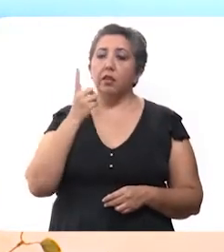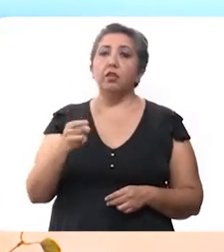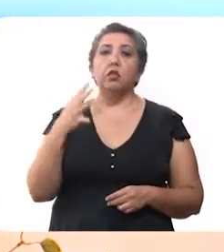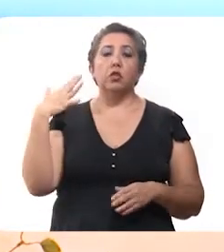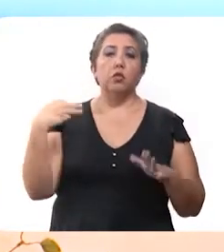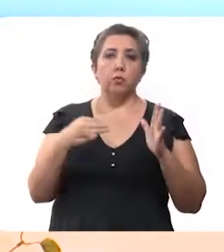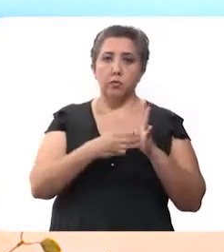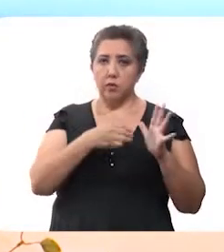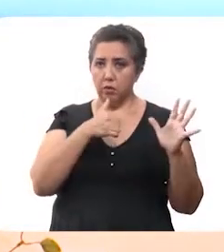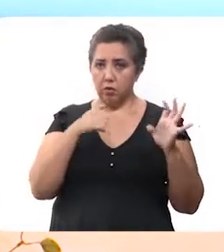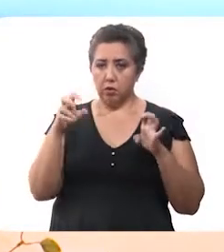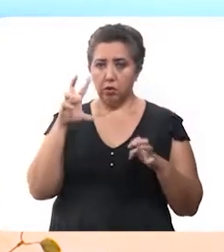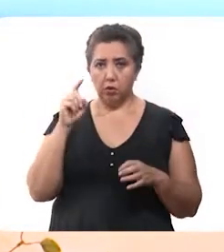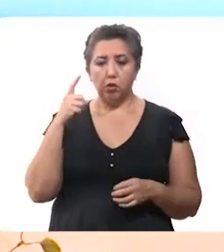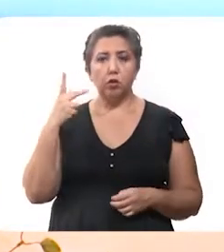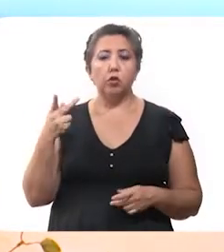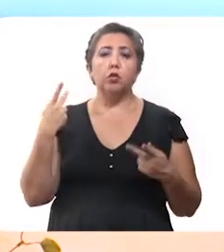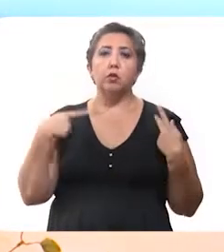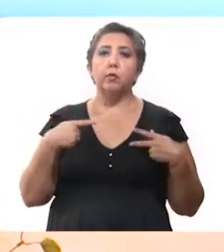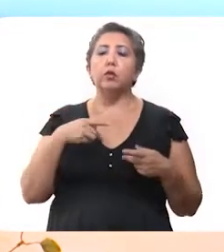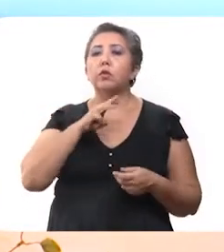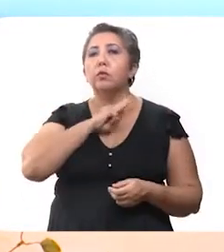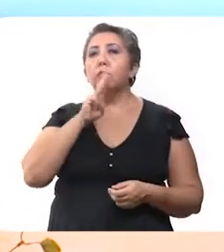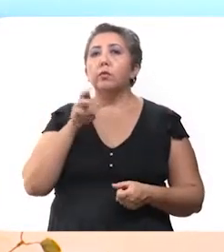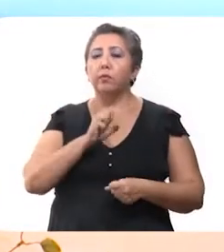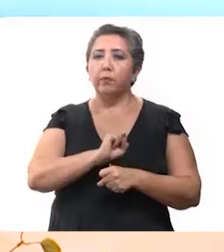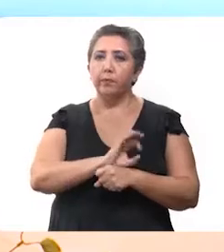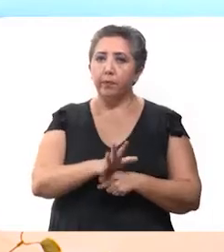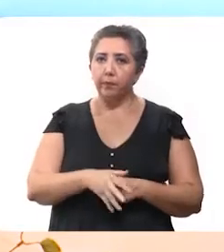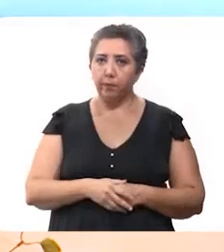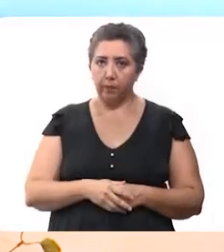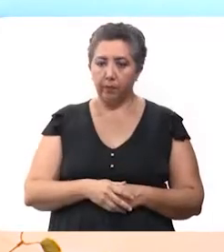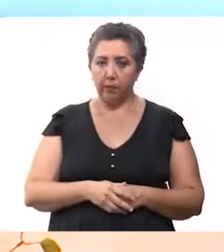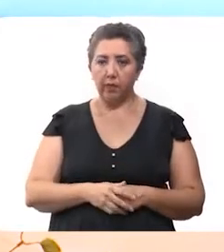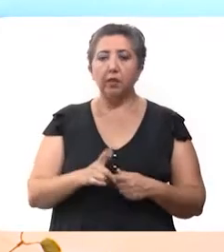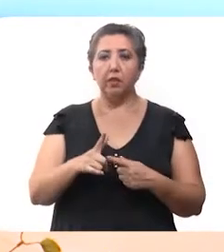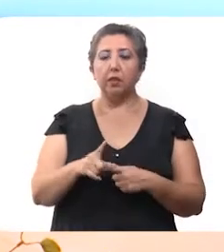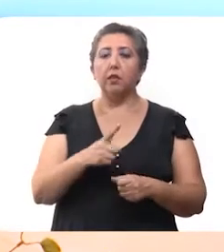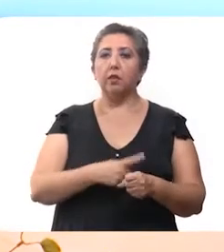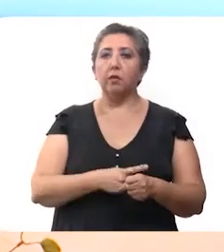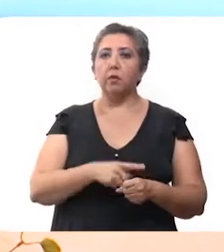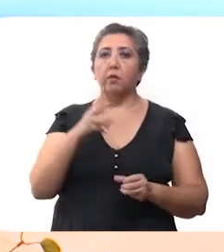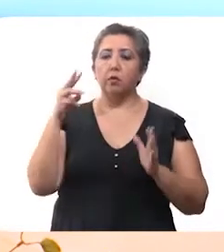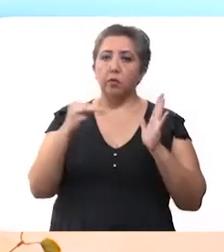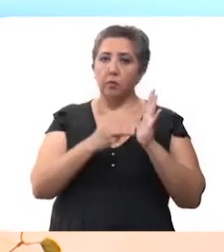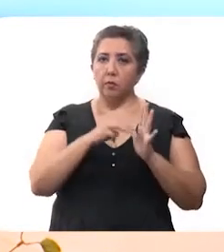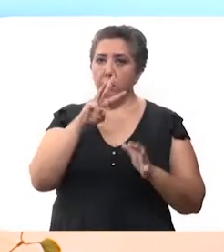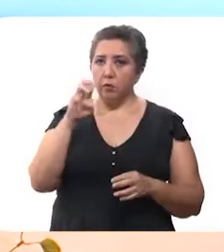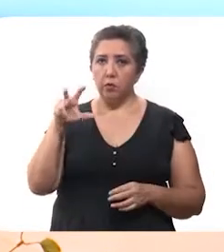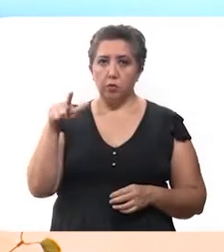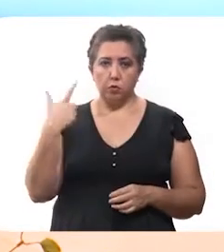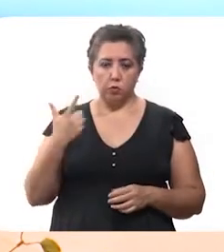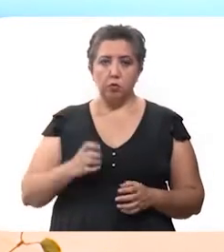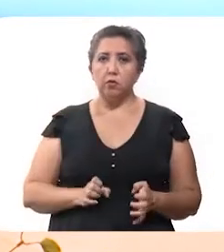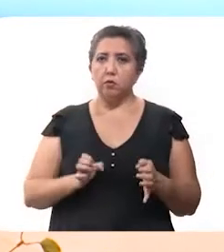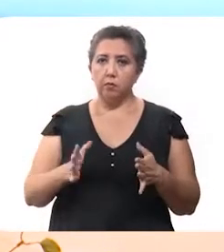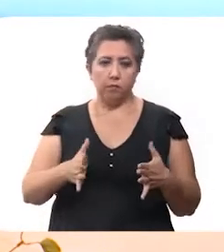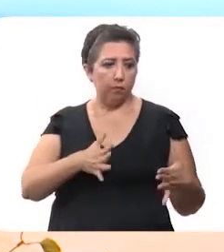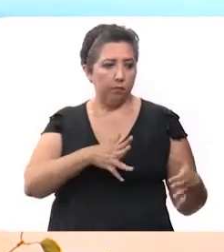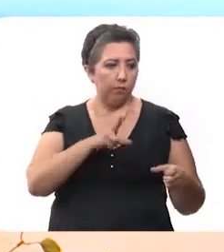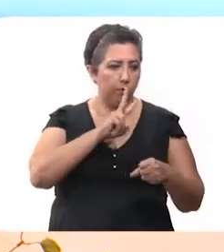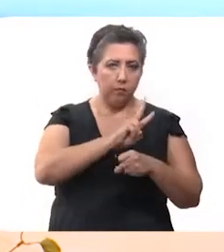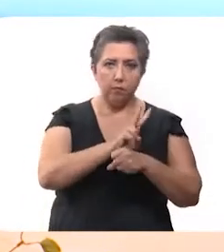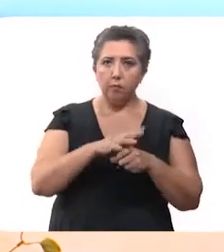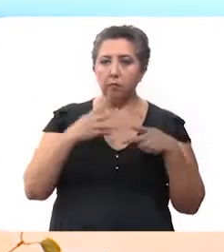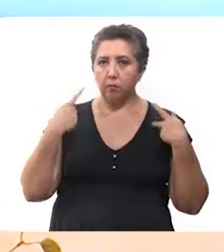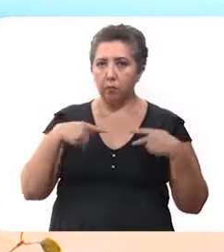son 5.632 las personas fallecidas a causa del coronavirus. De los casos activos, 2.302 están estables, aislados